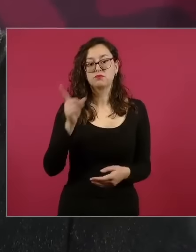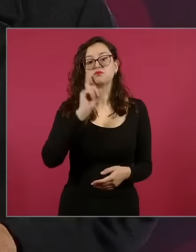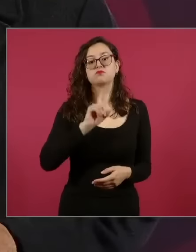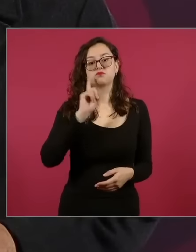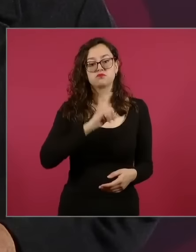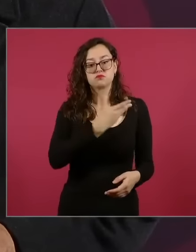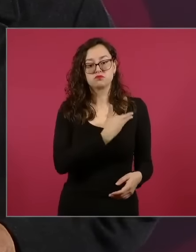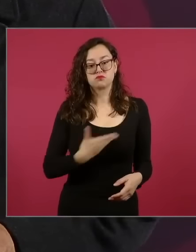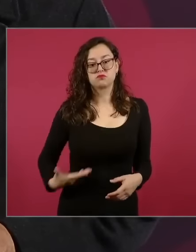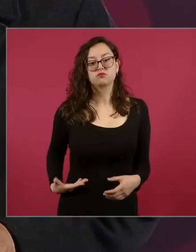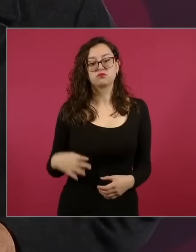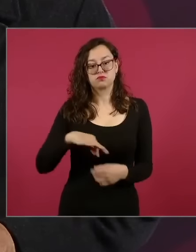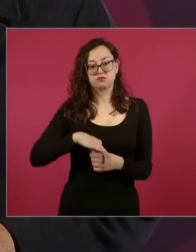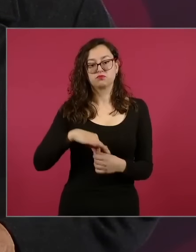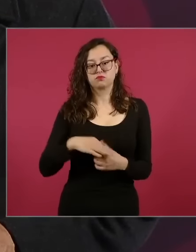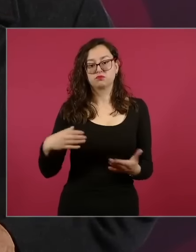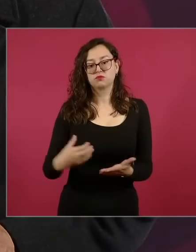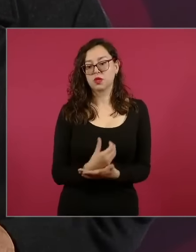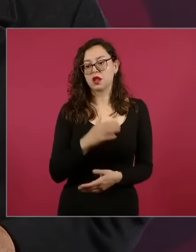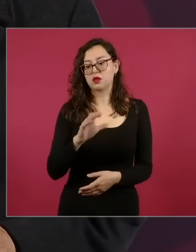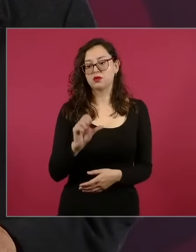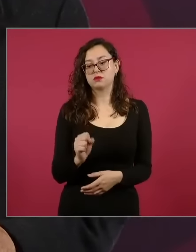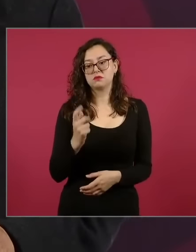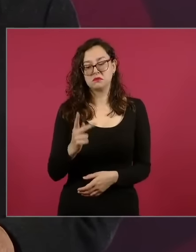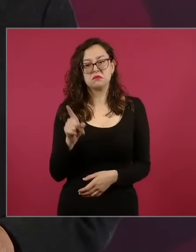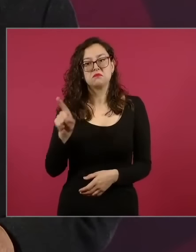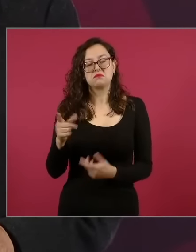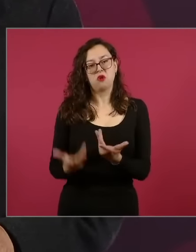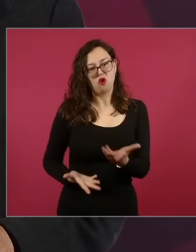la presidenta electa Claudia Sheinbaum.